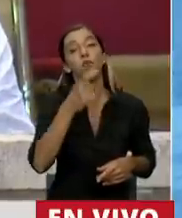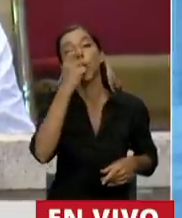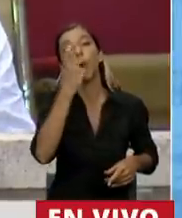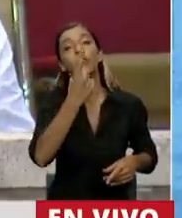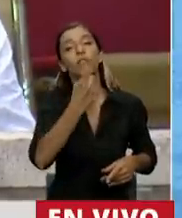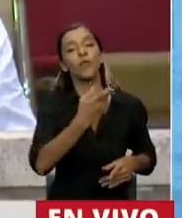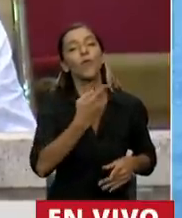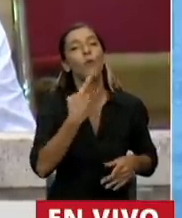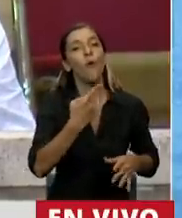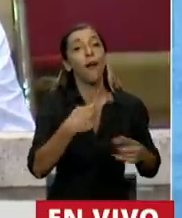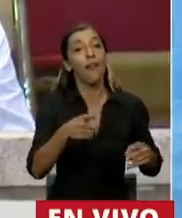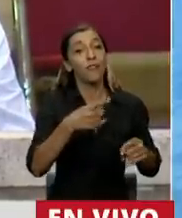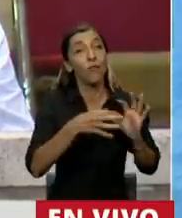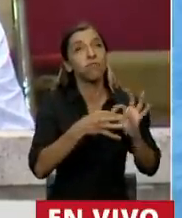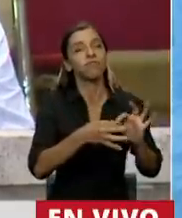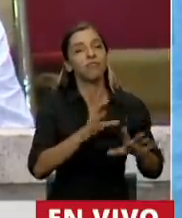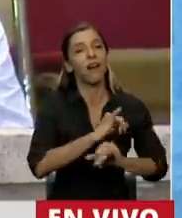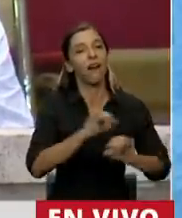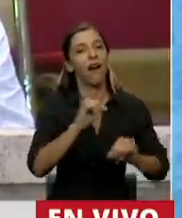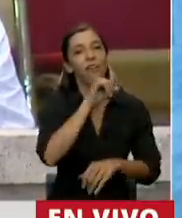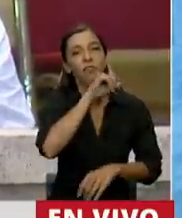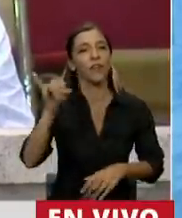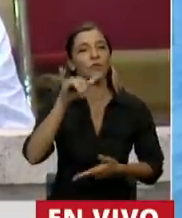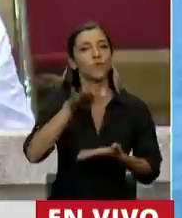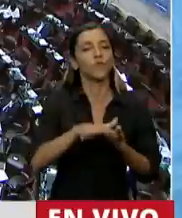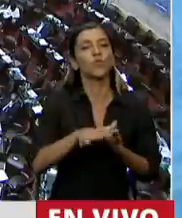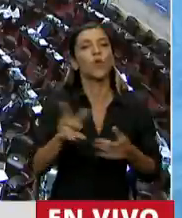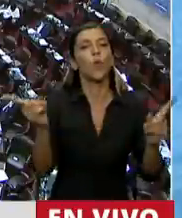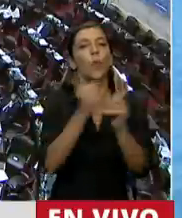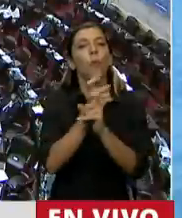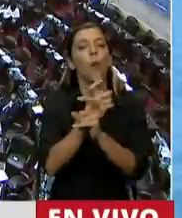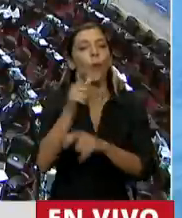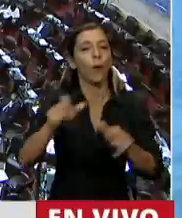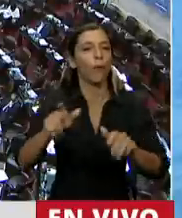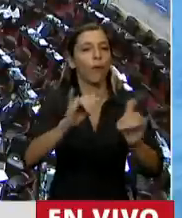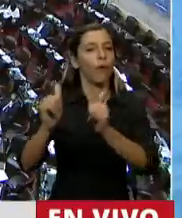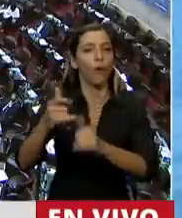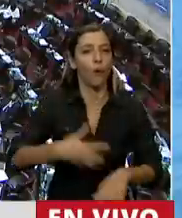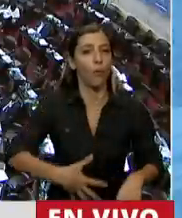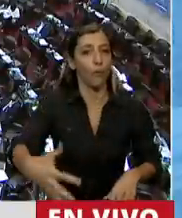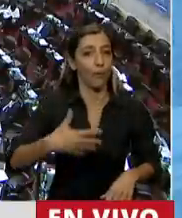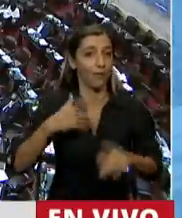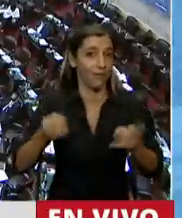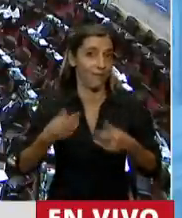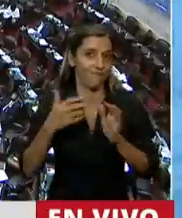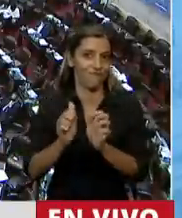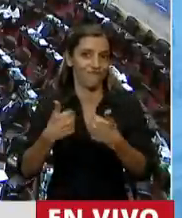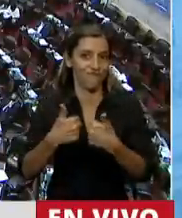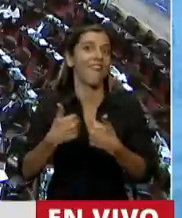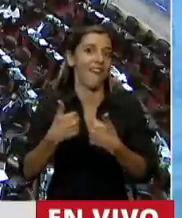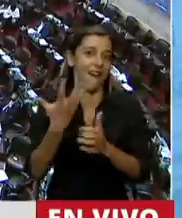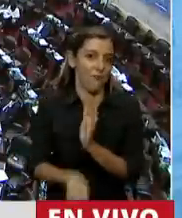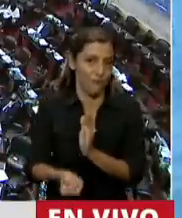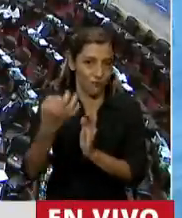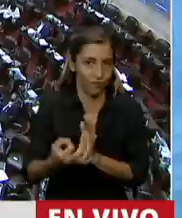la problemática social del embarazo adolescente y el aborto clandestino. La protagonista,